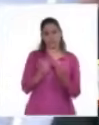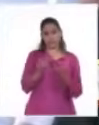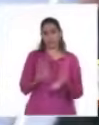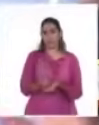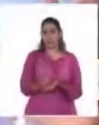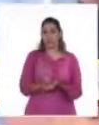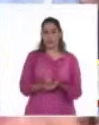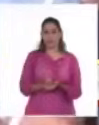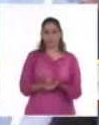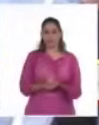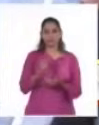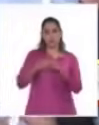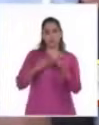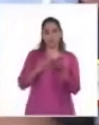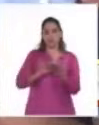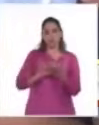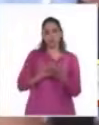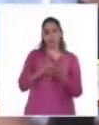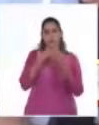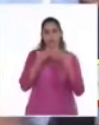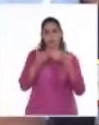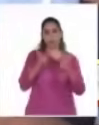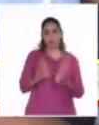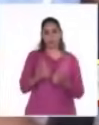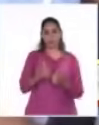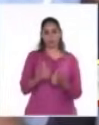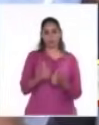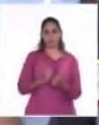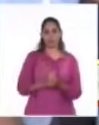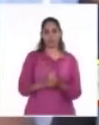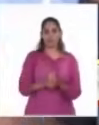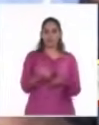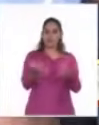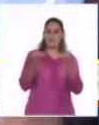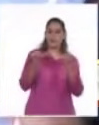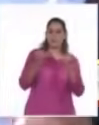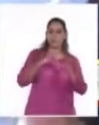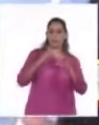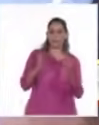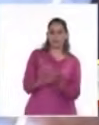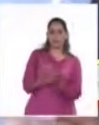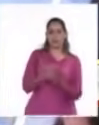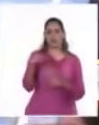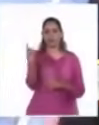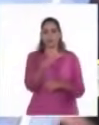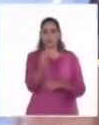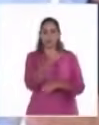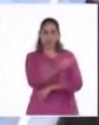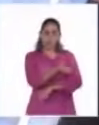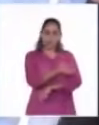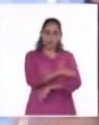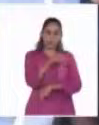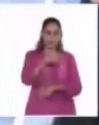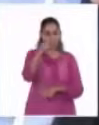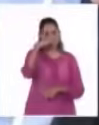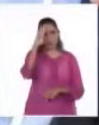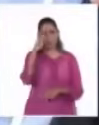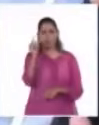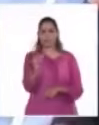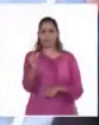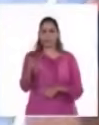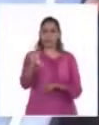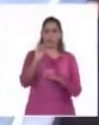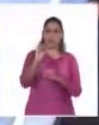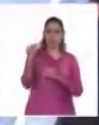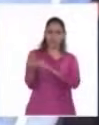bueno el discurso de esto y es el mensaje que yo pienso que como pueblo debemos llevarnos que estas personas que hablan de libertad de un cambio en